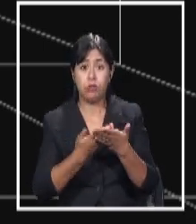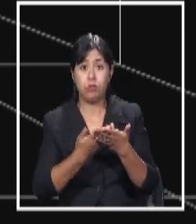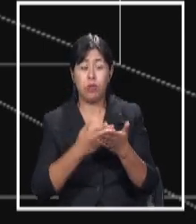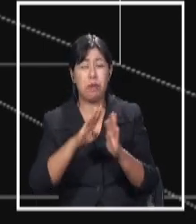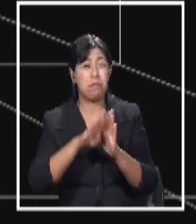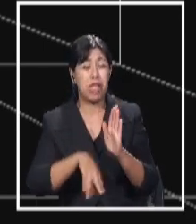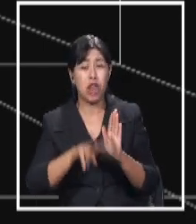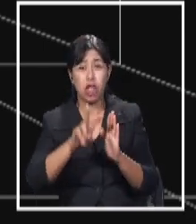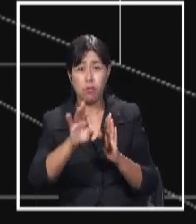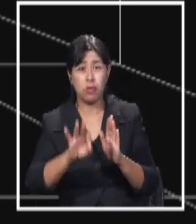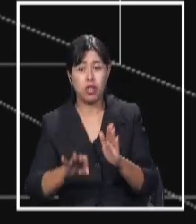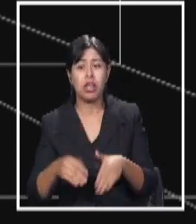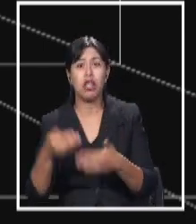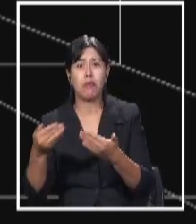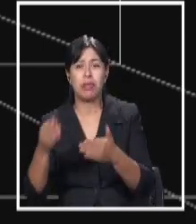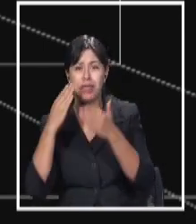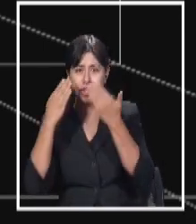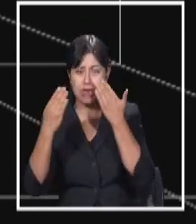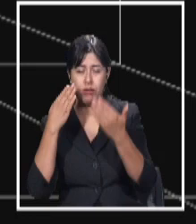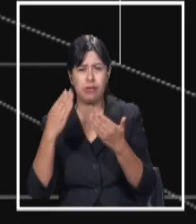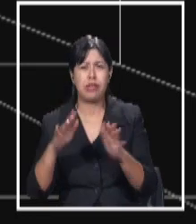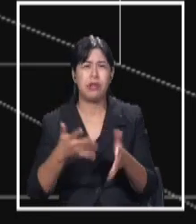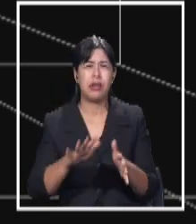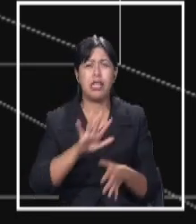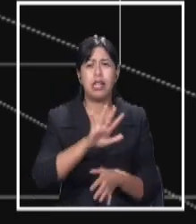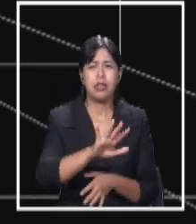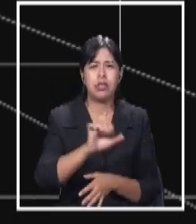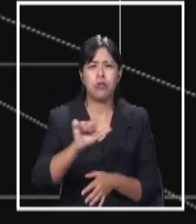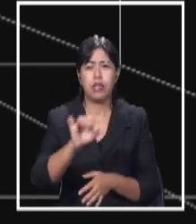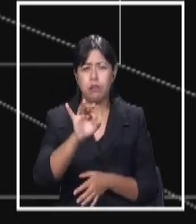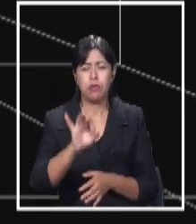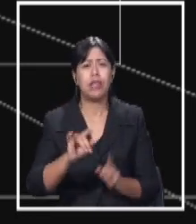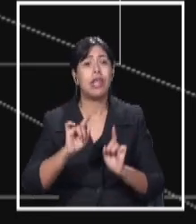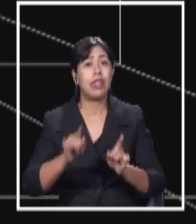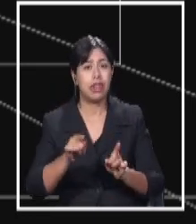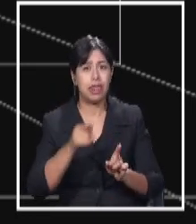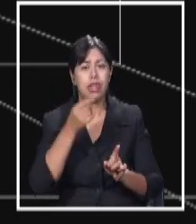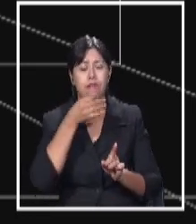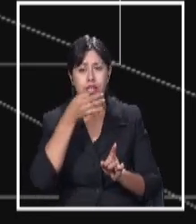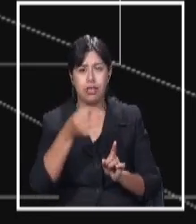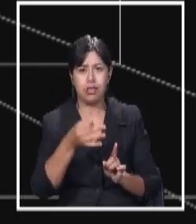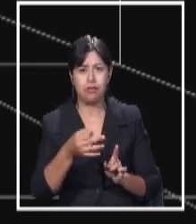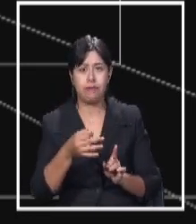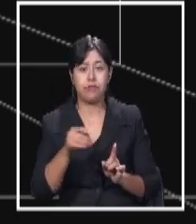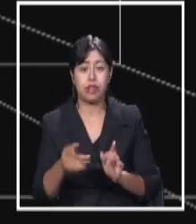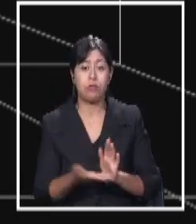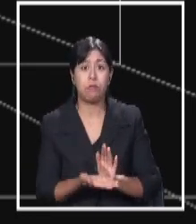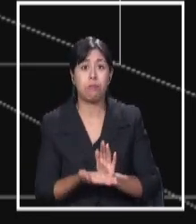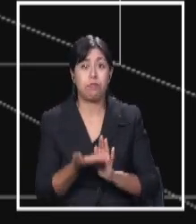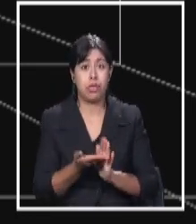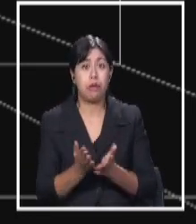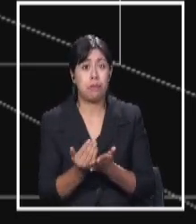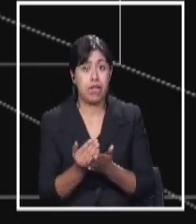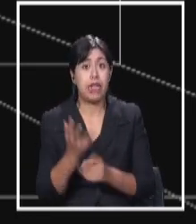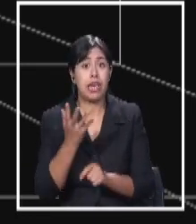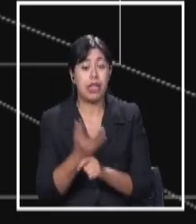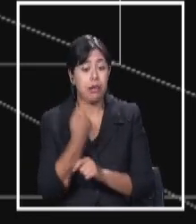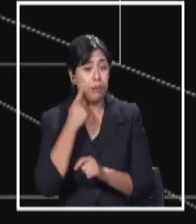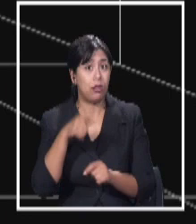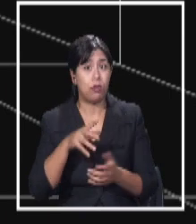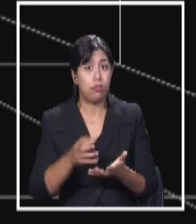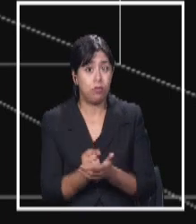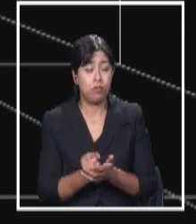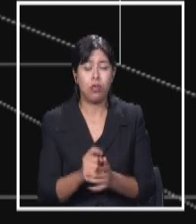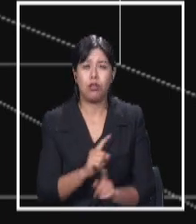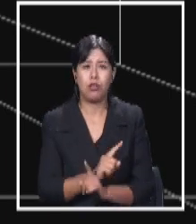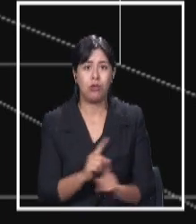mental, cuando lo recomendado debería ser entre 5 y 6%. Hay planes para subir, eso aún no ha ocurrido.